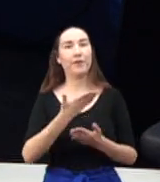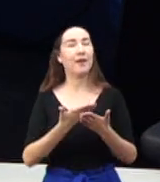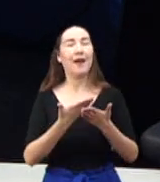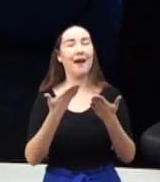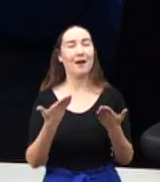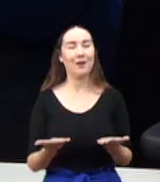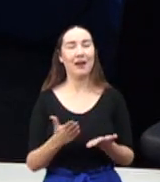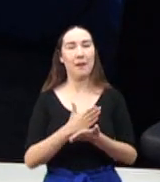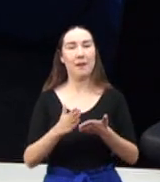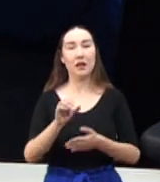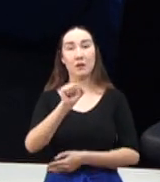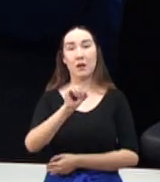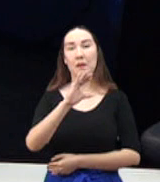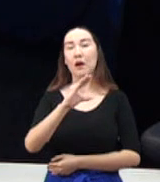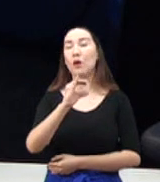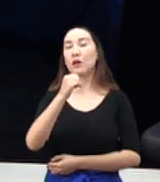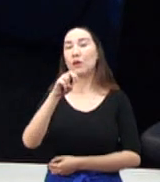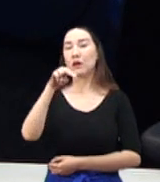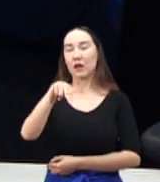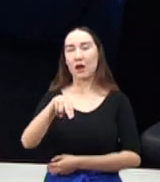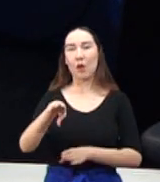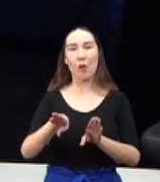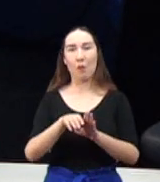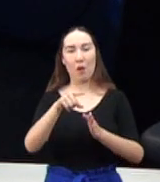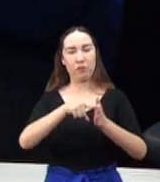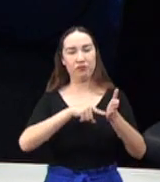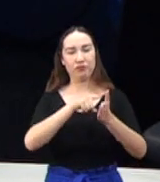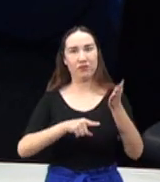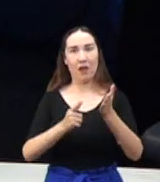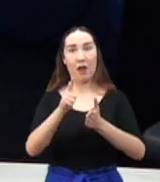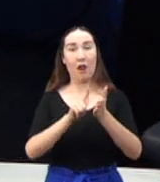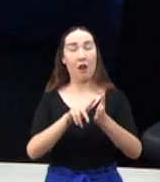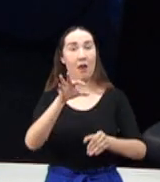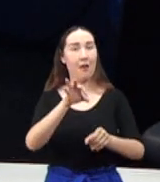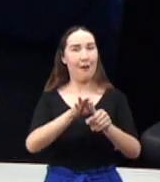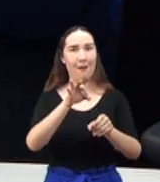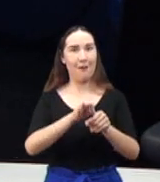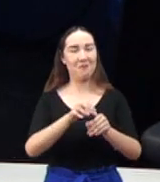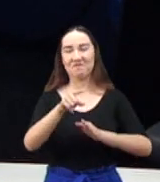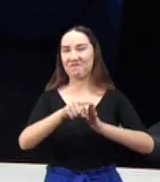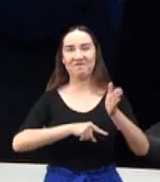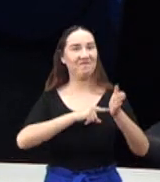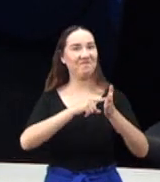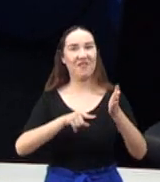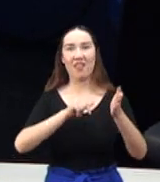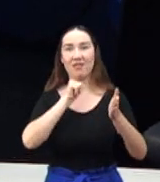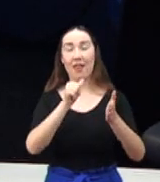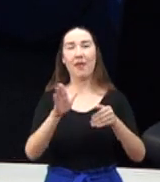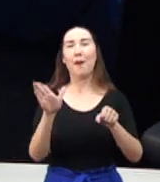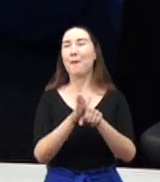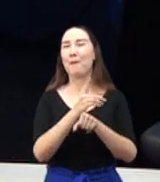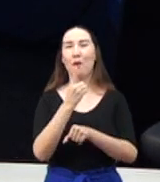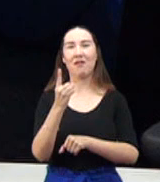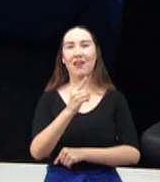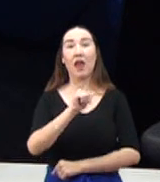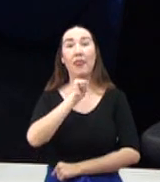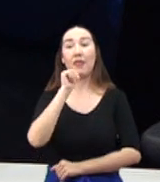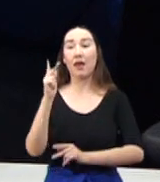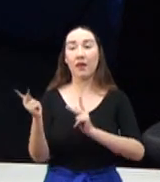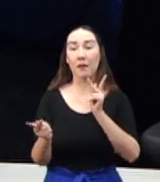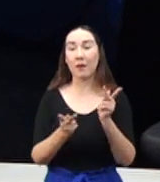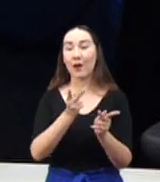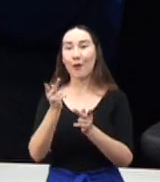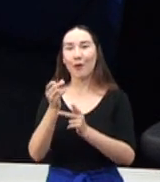que la Suprema Corte dice no a la ley electoral de San Luis Potosí porque no hubo consulta